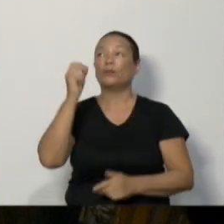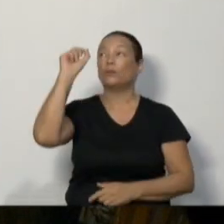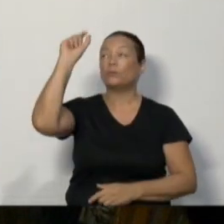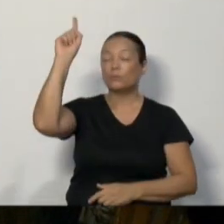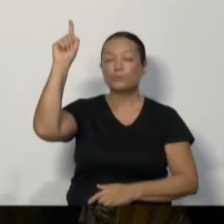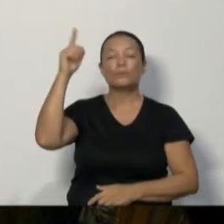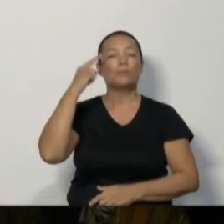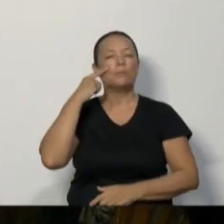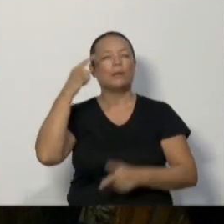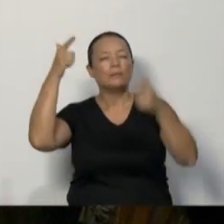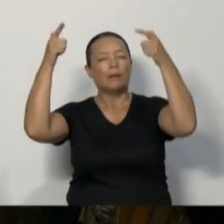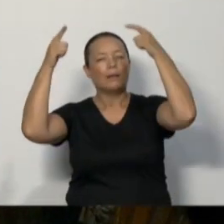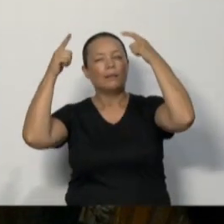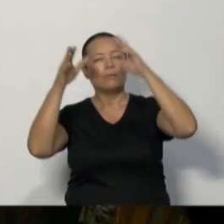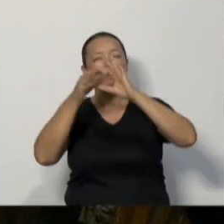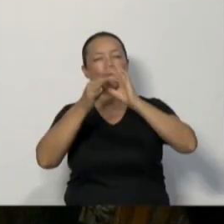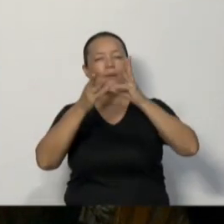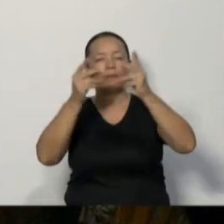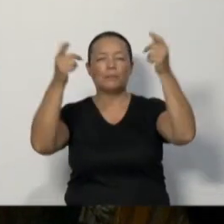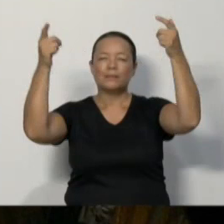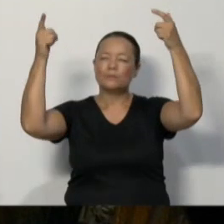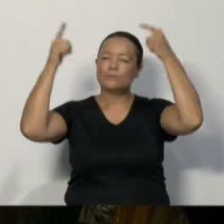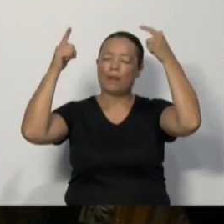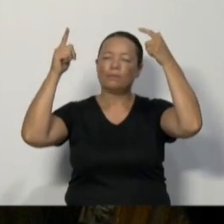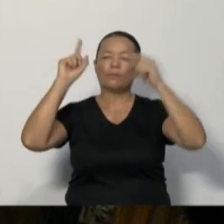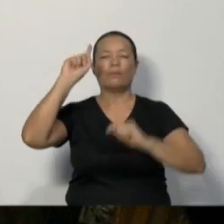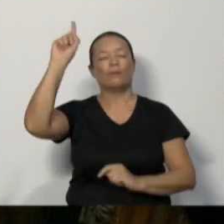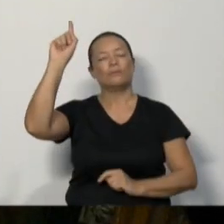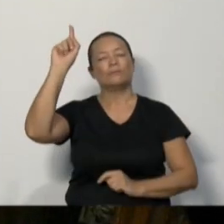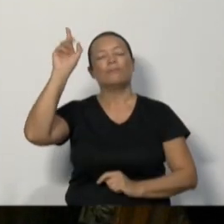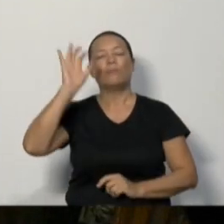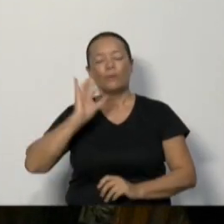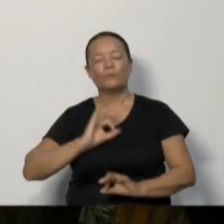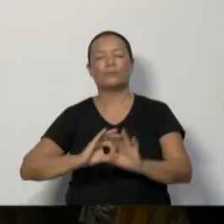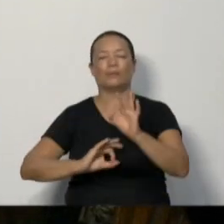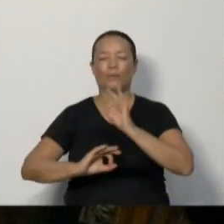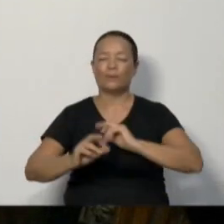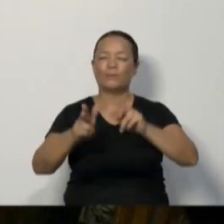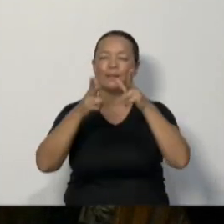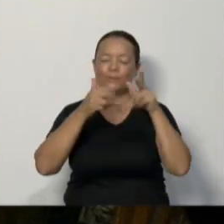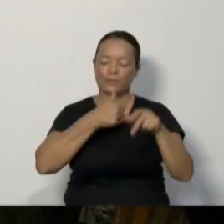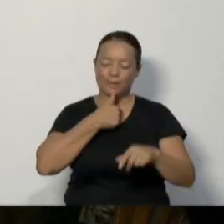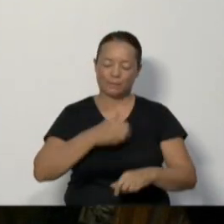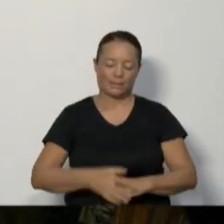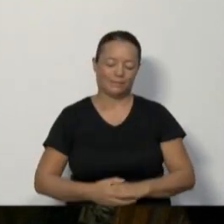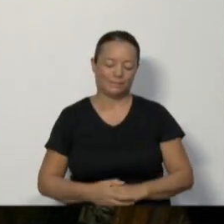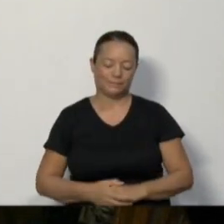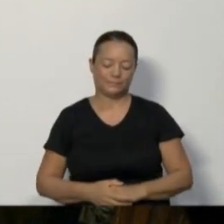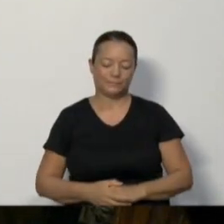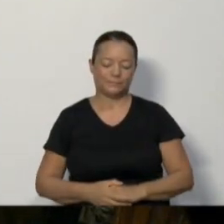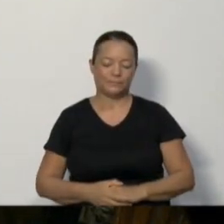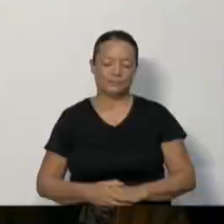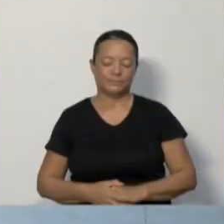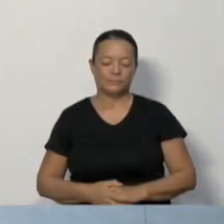tu Hijo, que vive y reina contigo en la unidad del Espíritu Santo y es Dios por los siglos de los siglos.